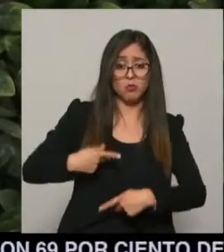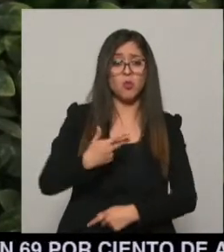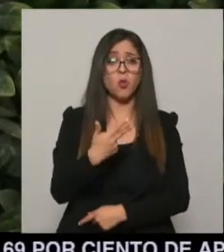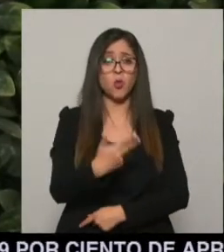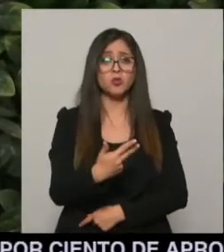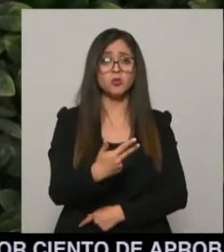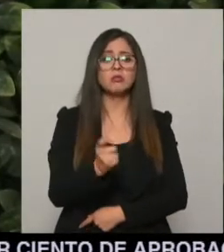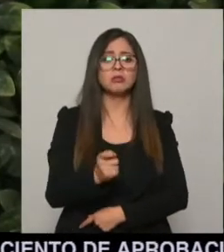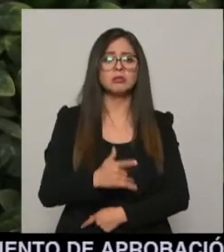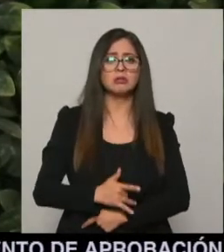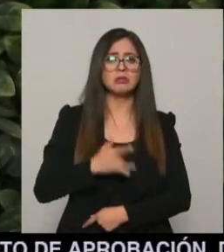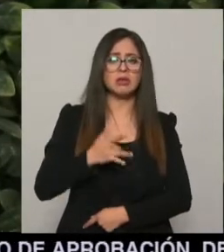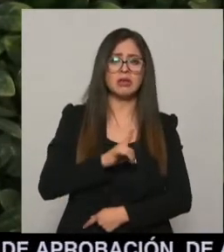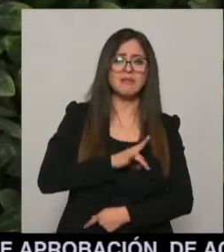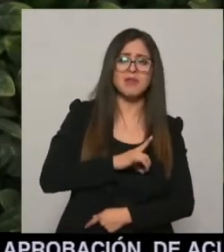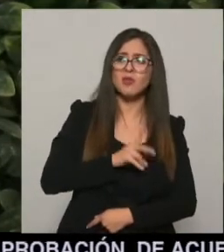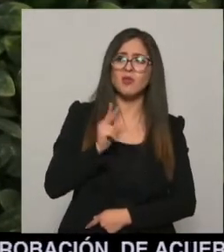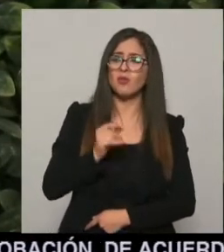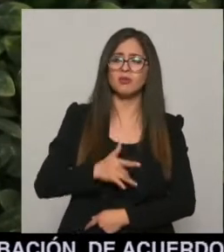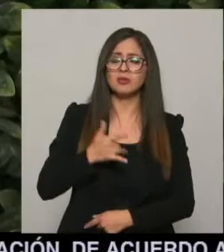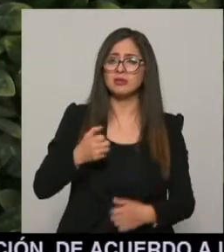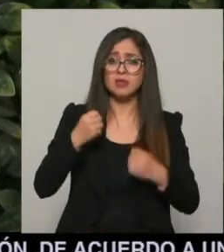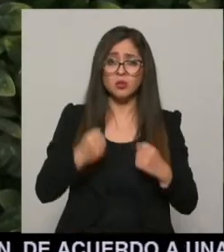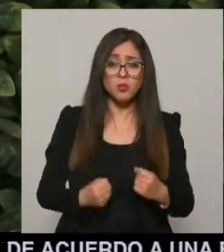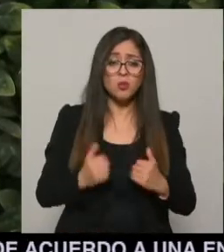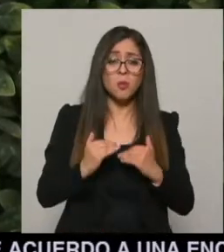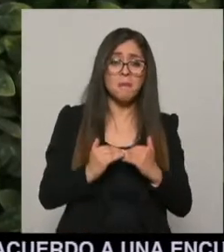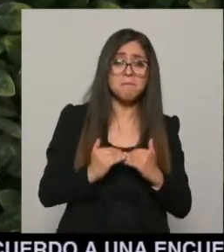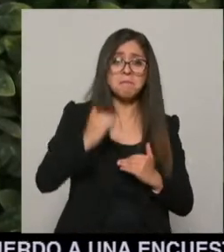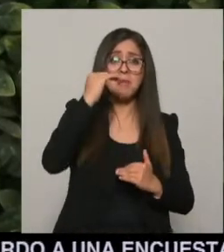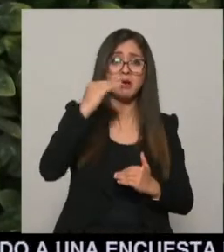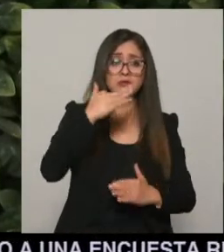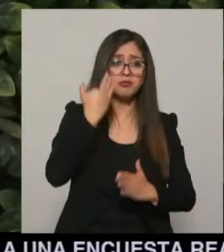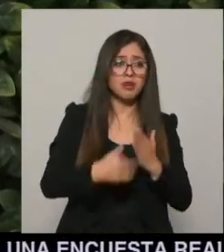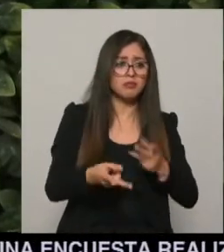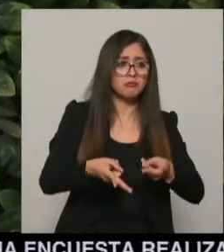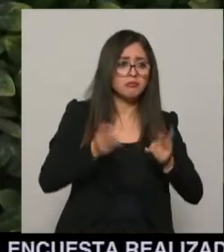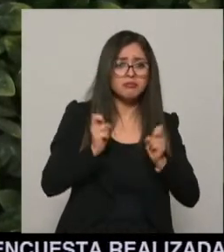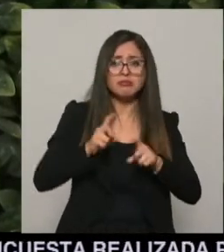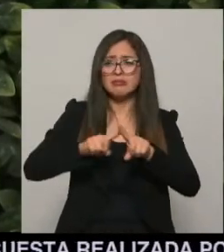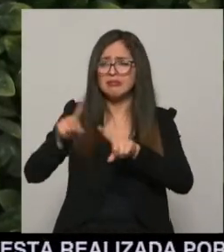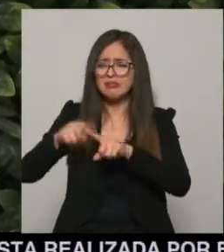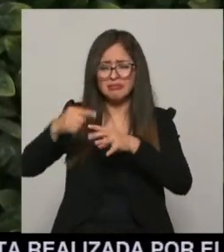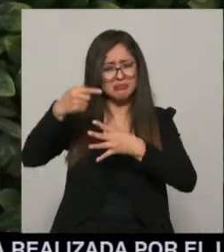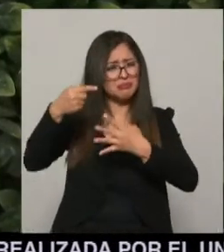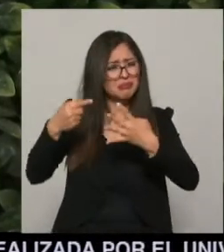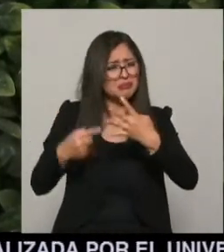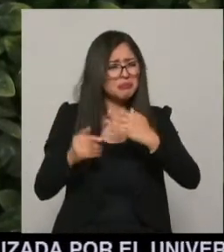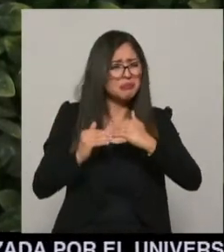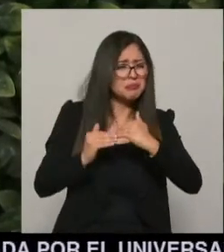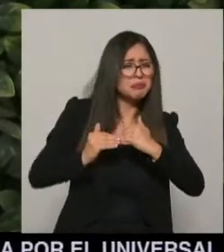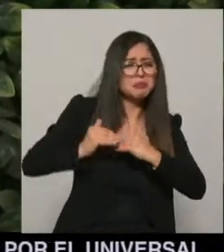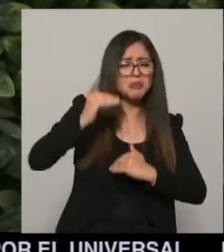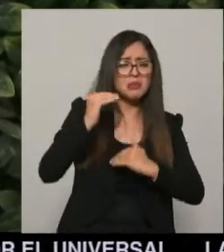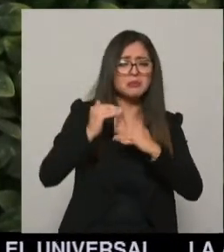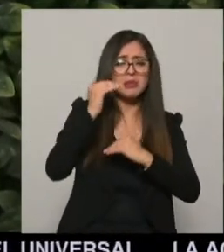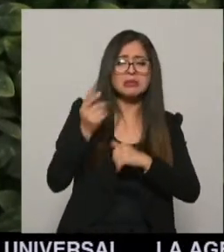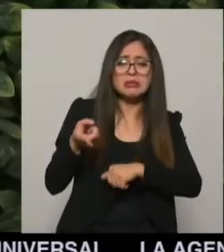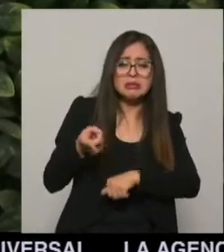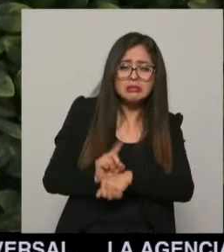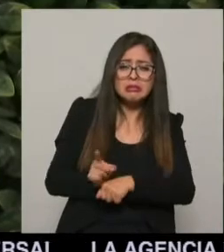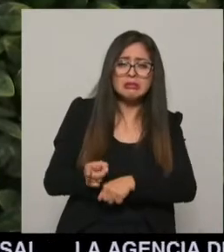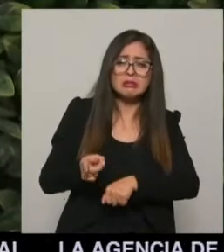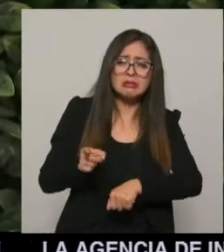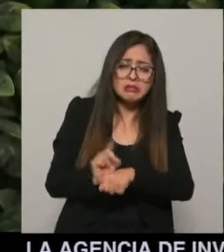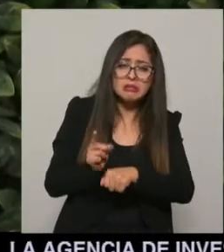esta ciudad. Los índices de inseguridad han subido, los delitos se han venido incrementando día con